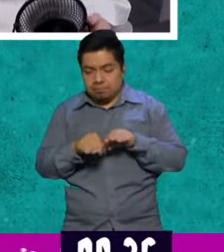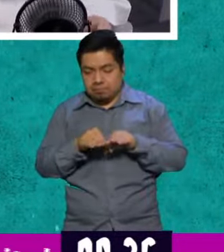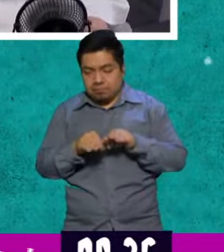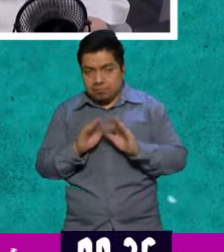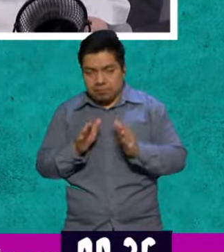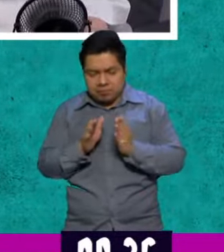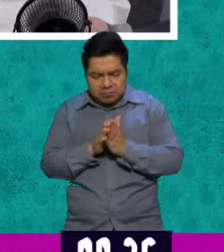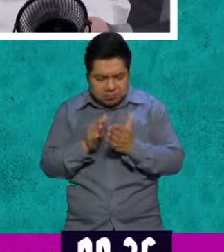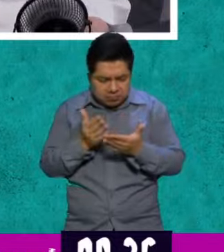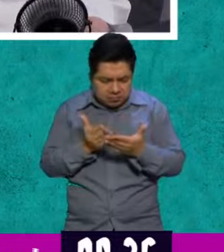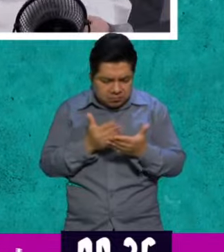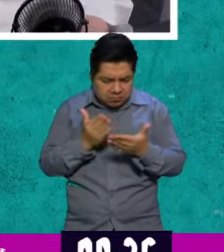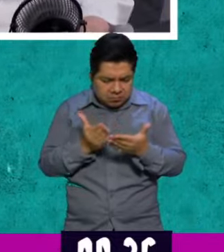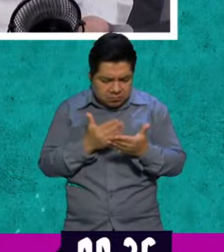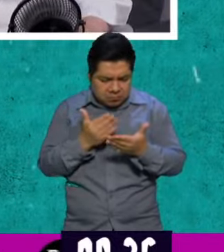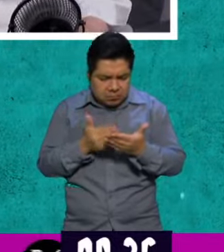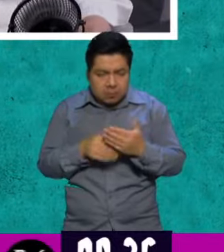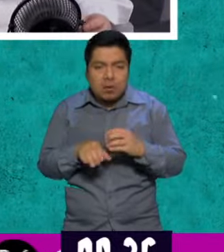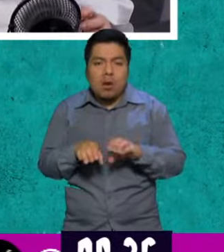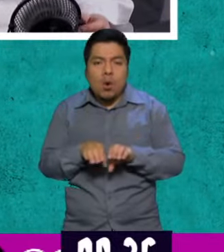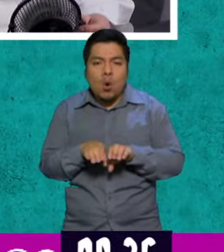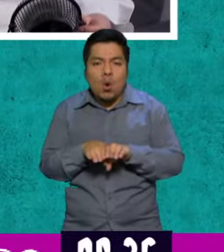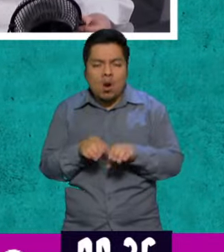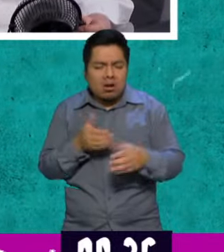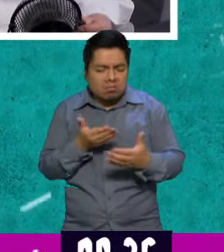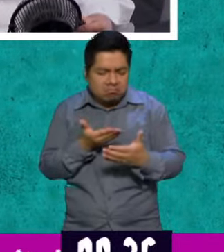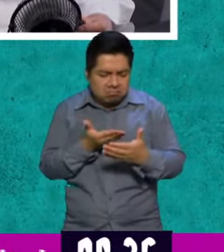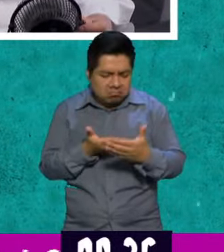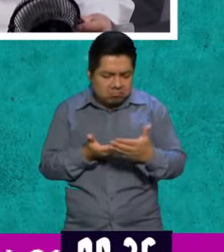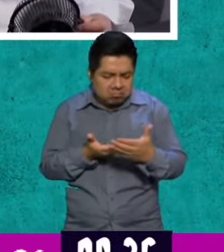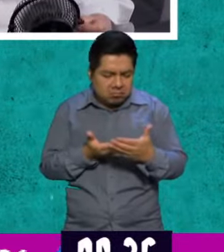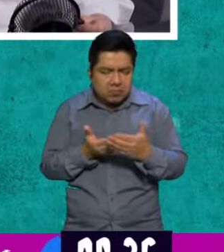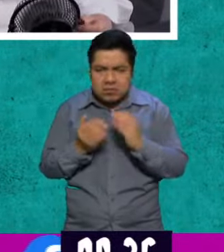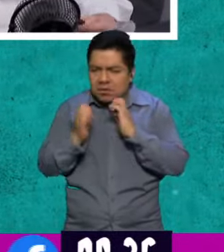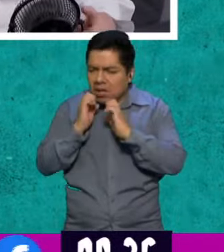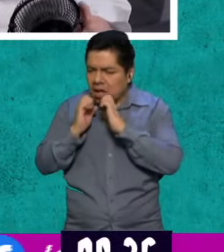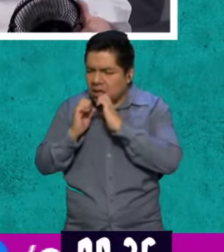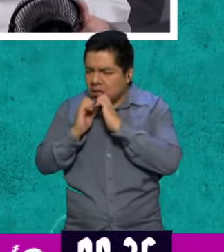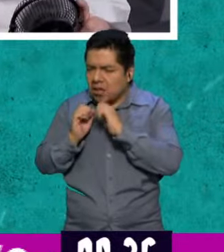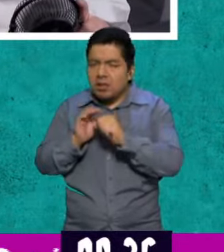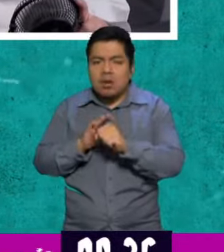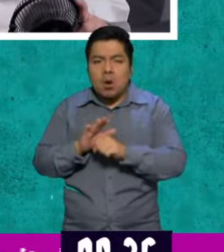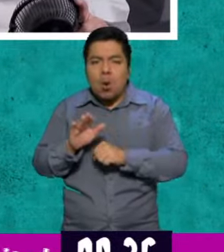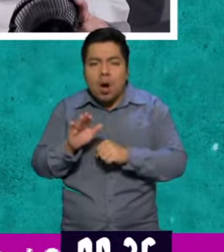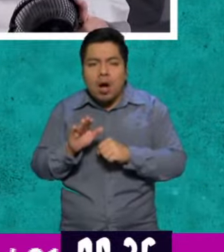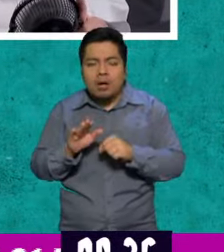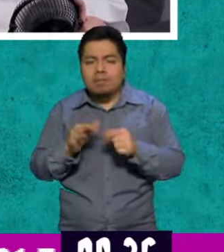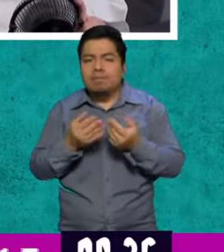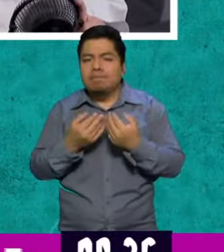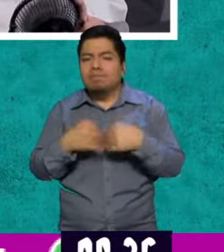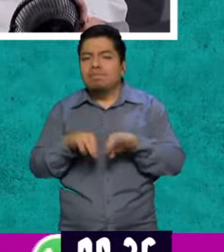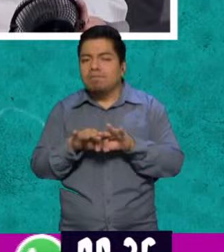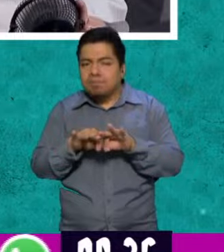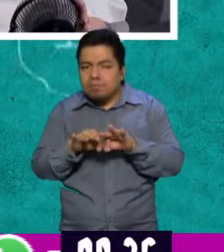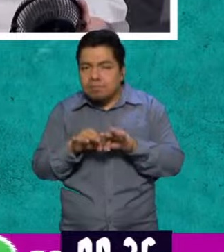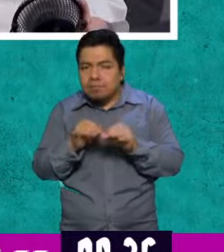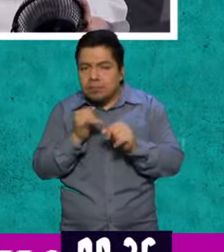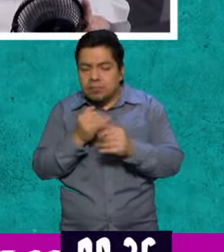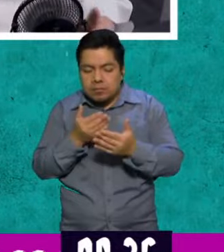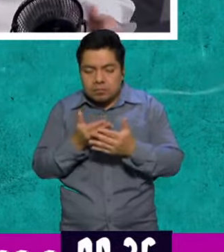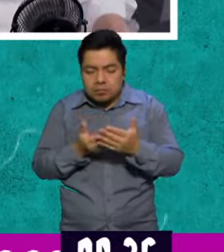términos de cómo está confeccionado, ¿no? De qué tipo de entrevistas maneja. Las principales fuentes de información